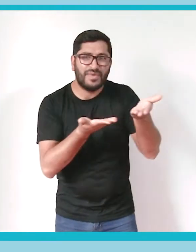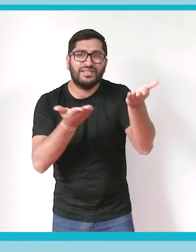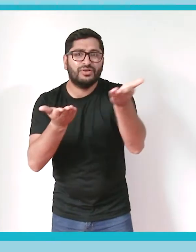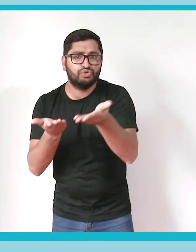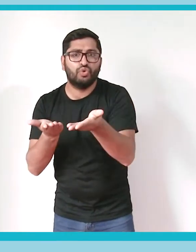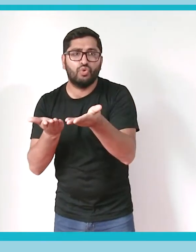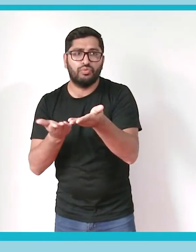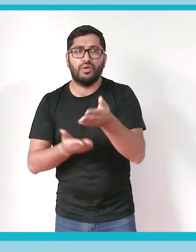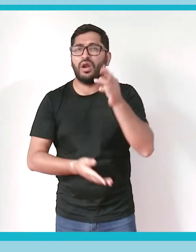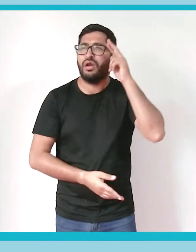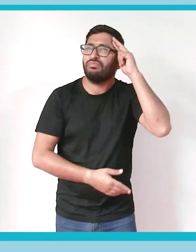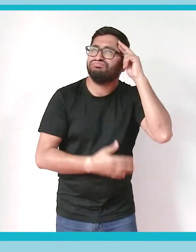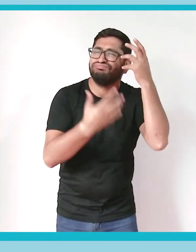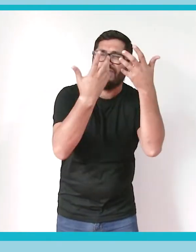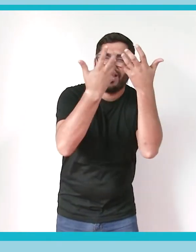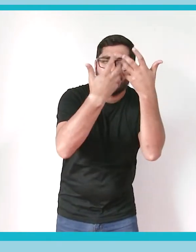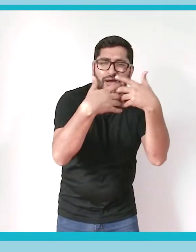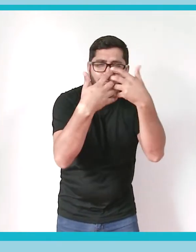a reflexionar